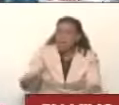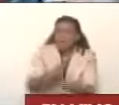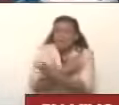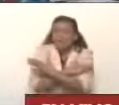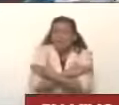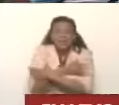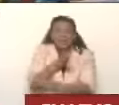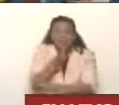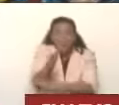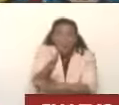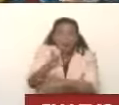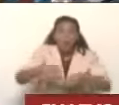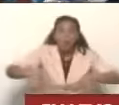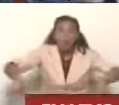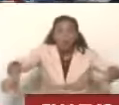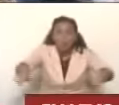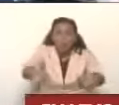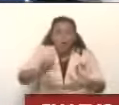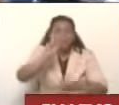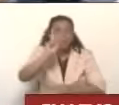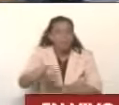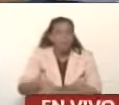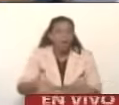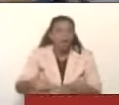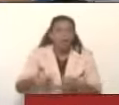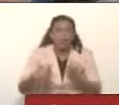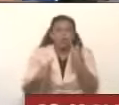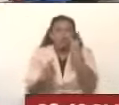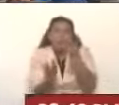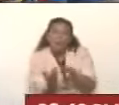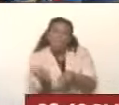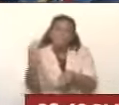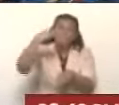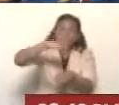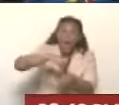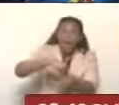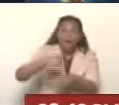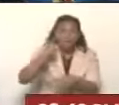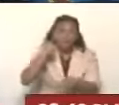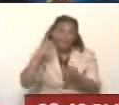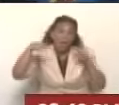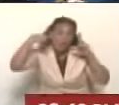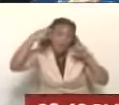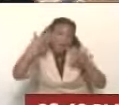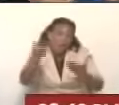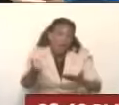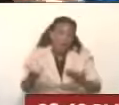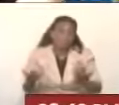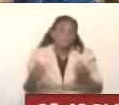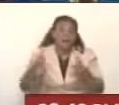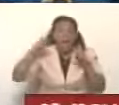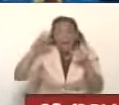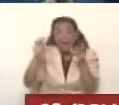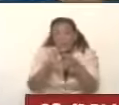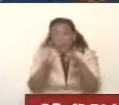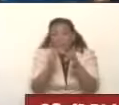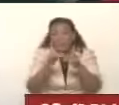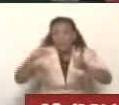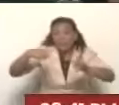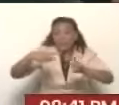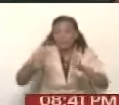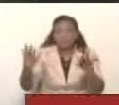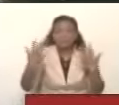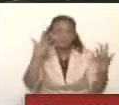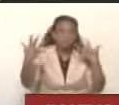cuando salimos de ahí, lo mismo. Había el doble de gente porque ya habían visto el programa. Entonces salió el resto de la gente